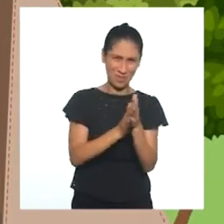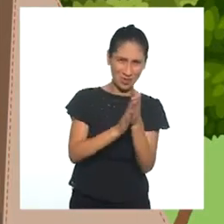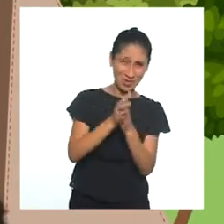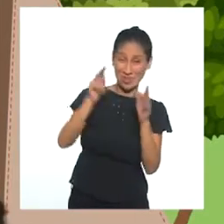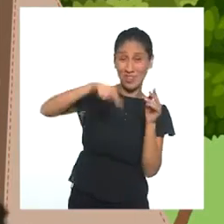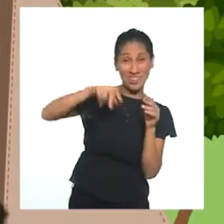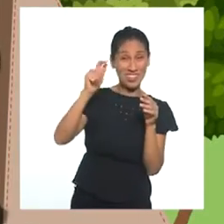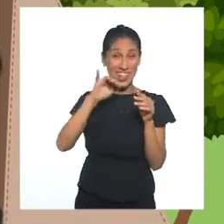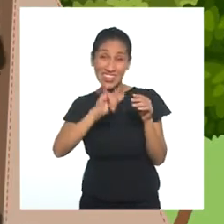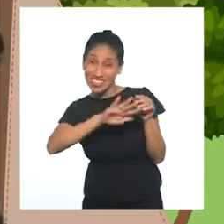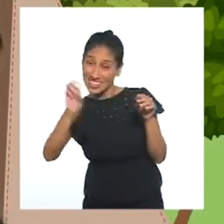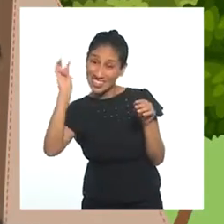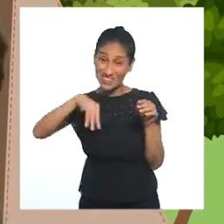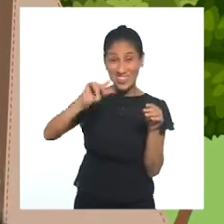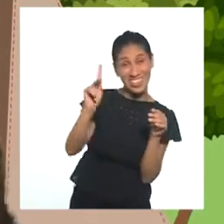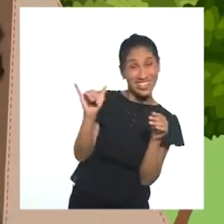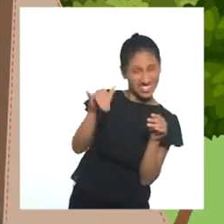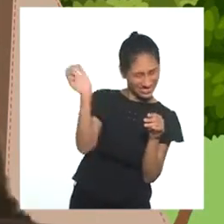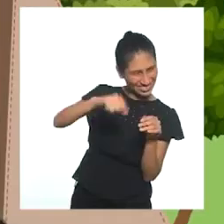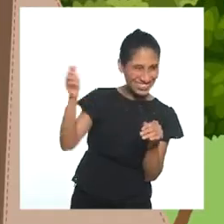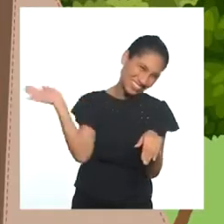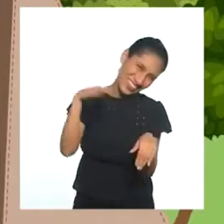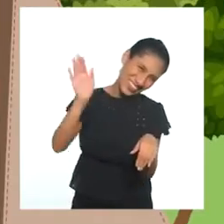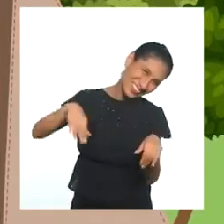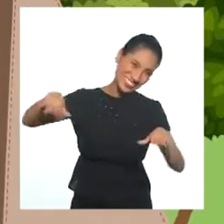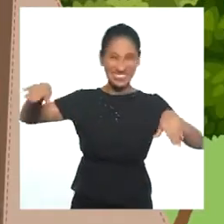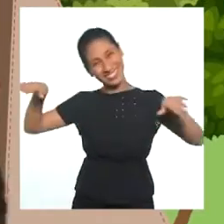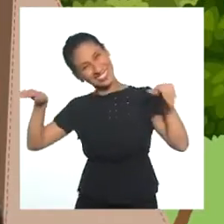y Mickey! ¡Vamos, vamos, vamos con Natalie y Mickey!